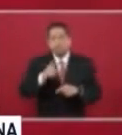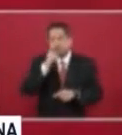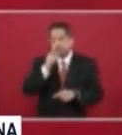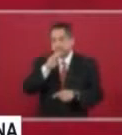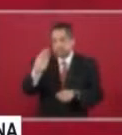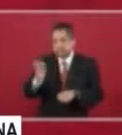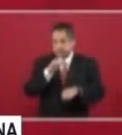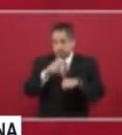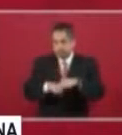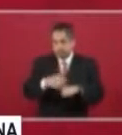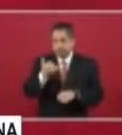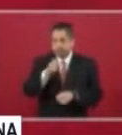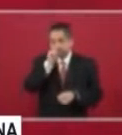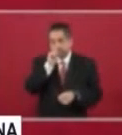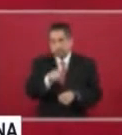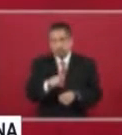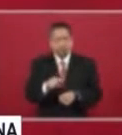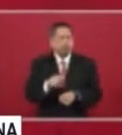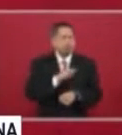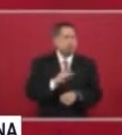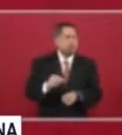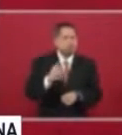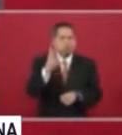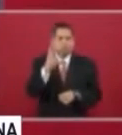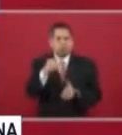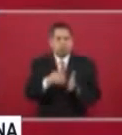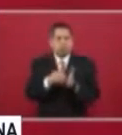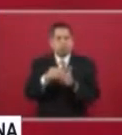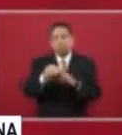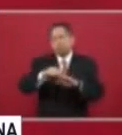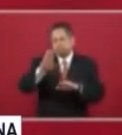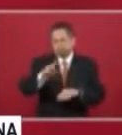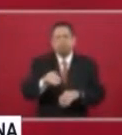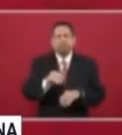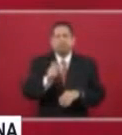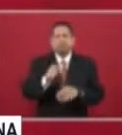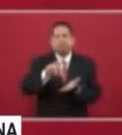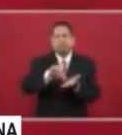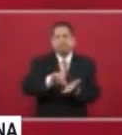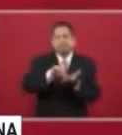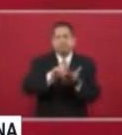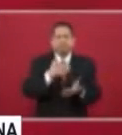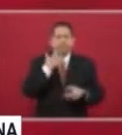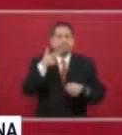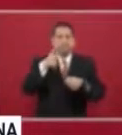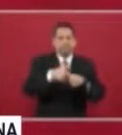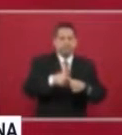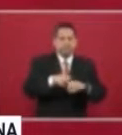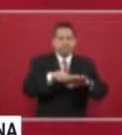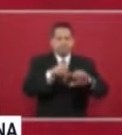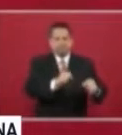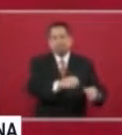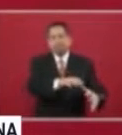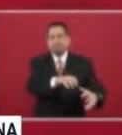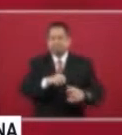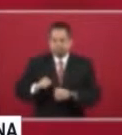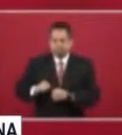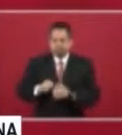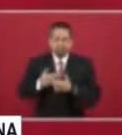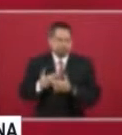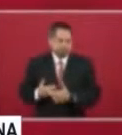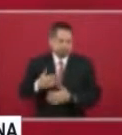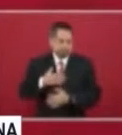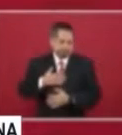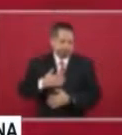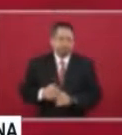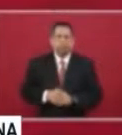jerarquía eh es mucho más sólida es de hecho una de las grandes virtudes del ejército y